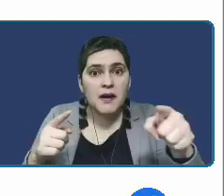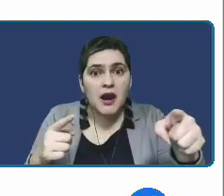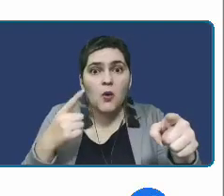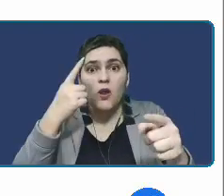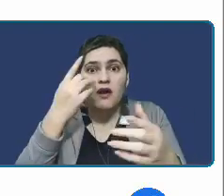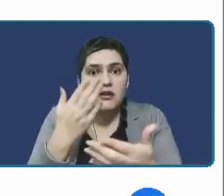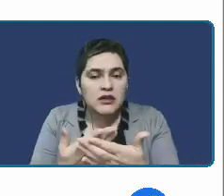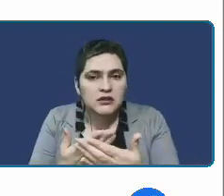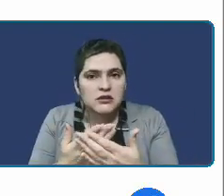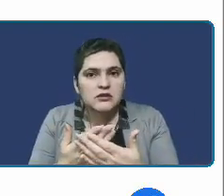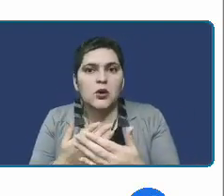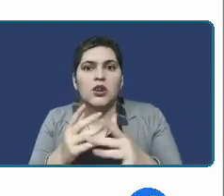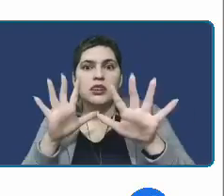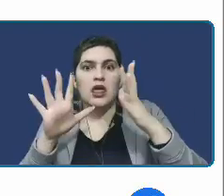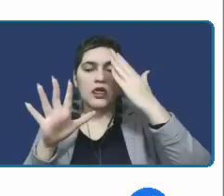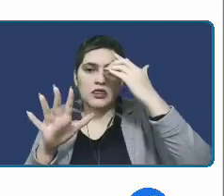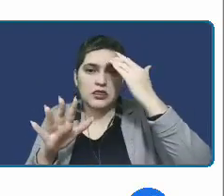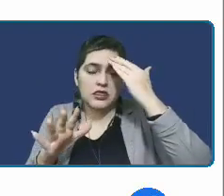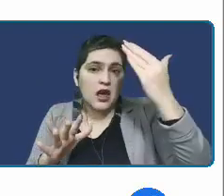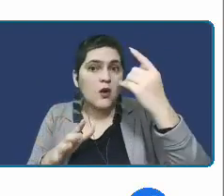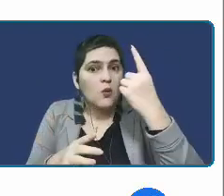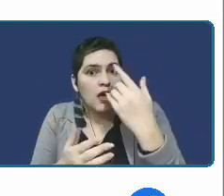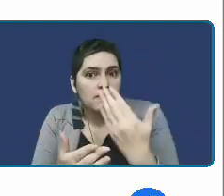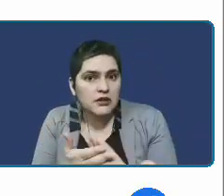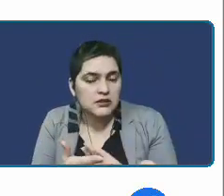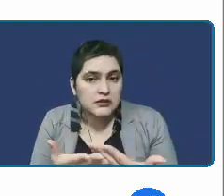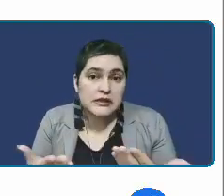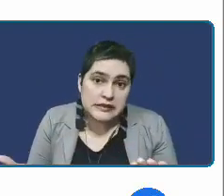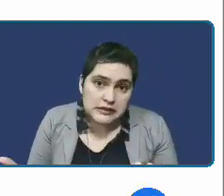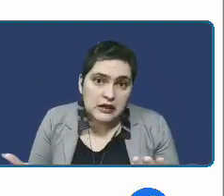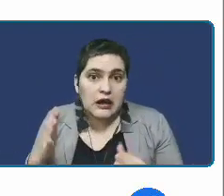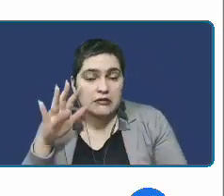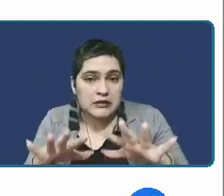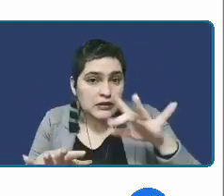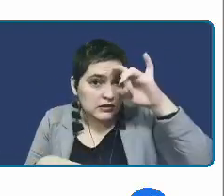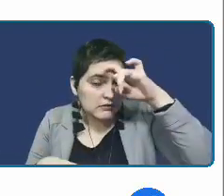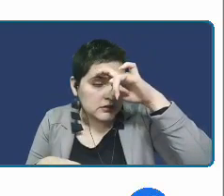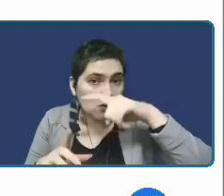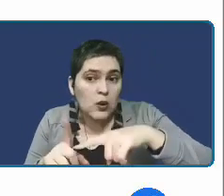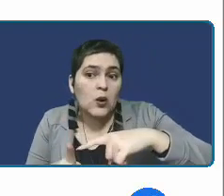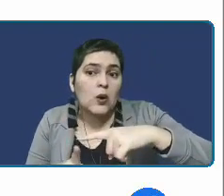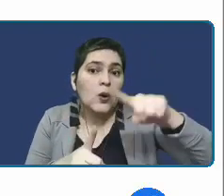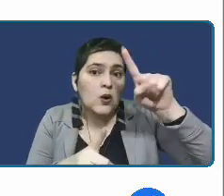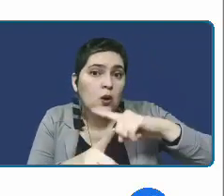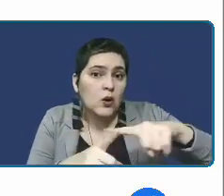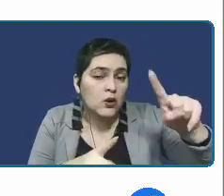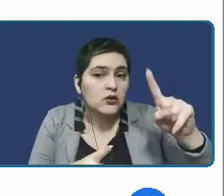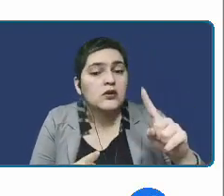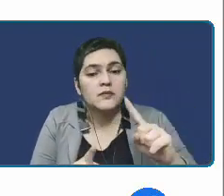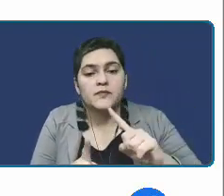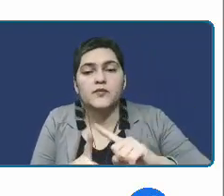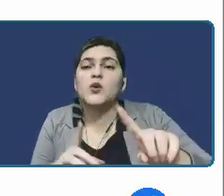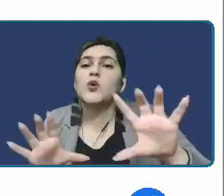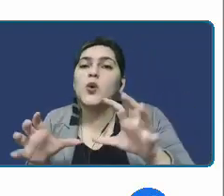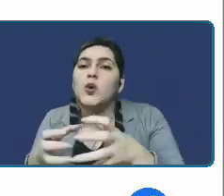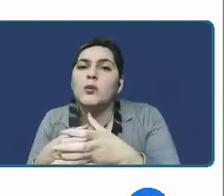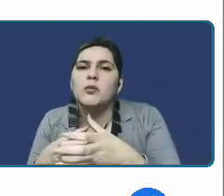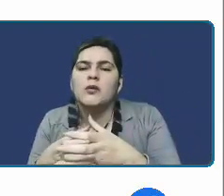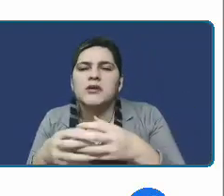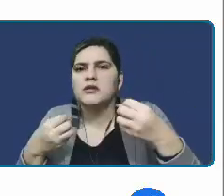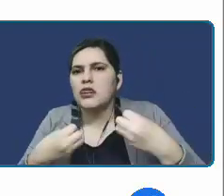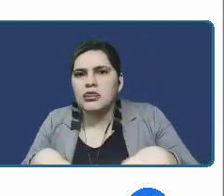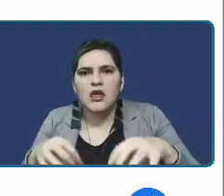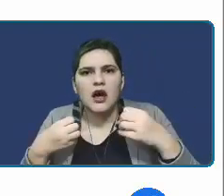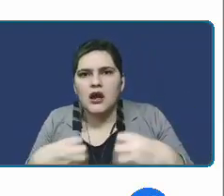cosas que requieran manejo más importante. Y por otro lado hay otro grupo de personas que tienen diarrea en vez de tener